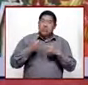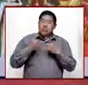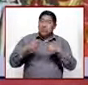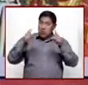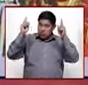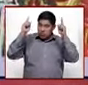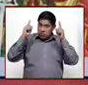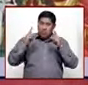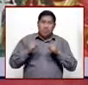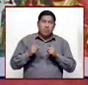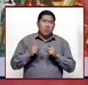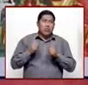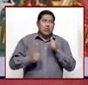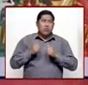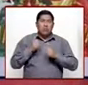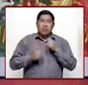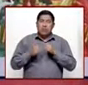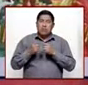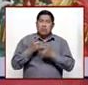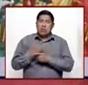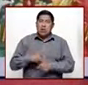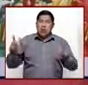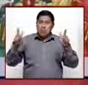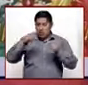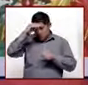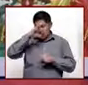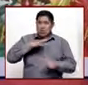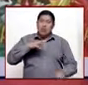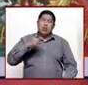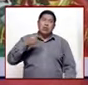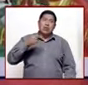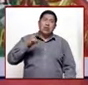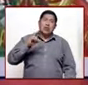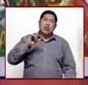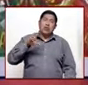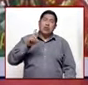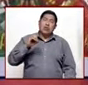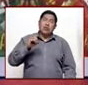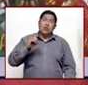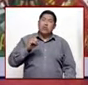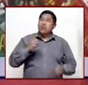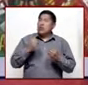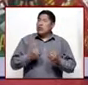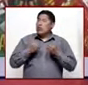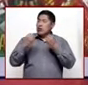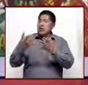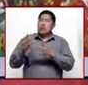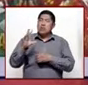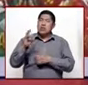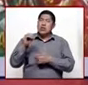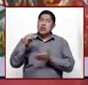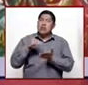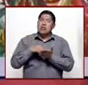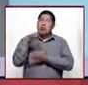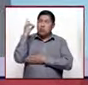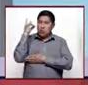gestión en la cual se transa la libertad del señor Guido Anagua, han hecho la entrega de por lo menos 70.000